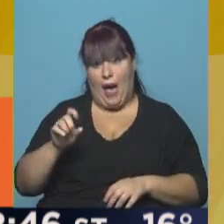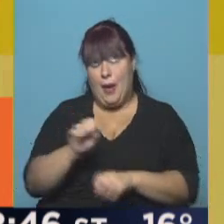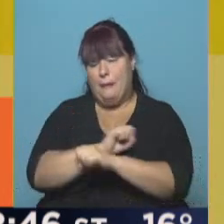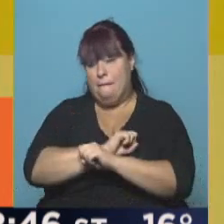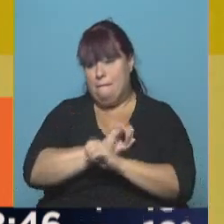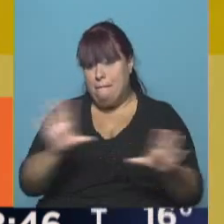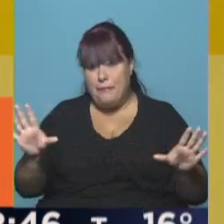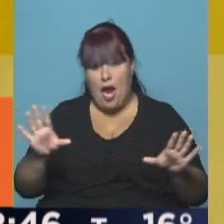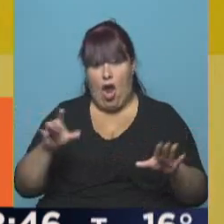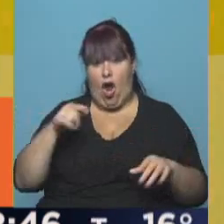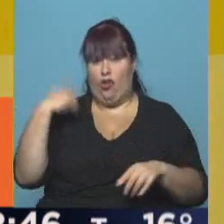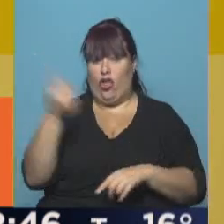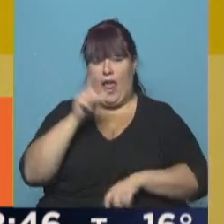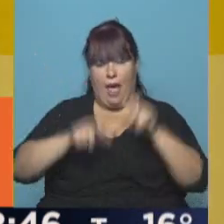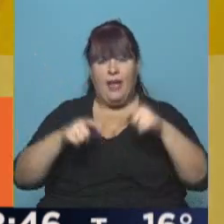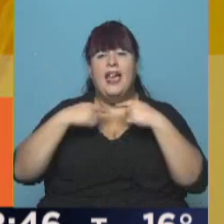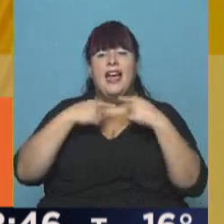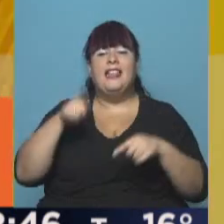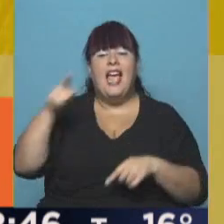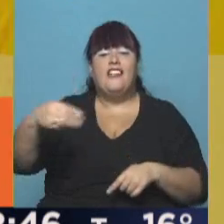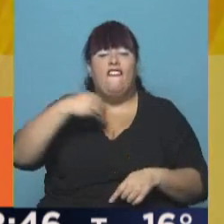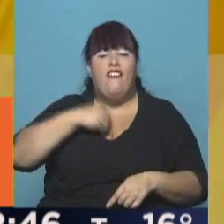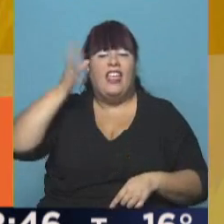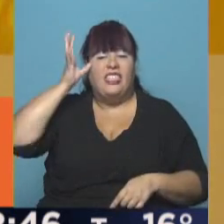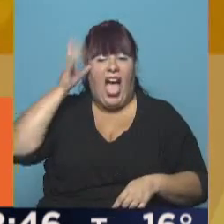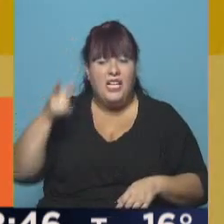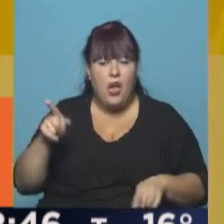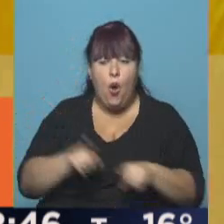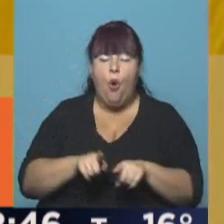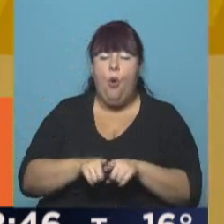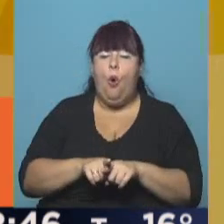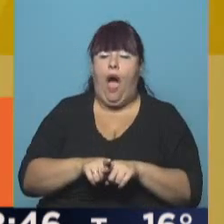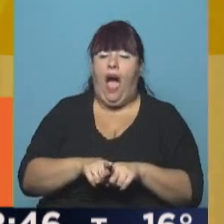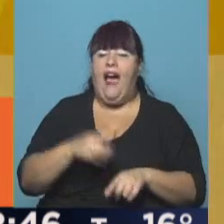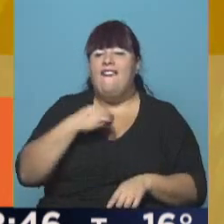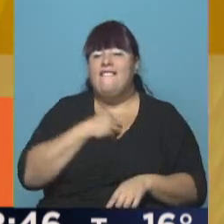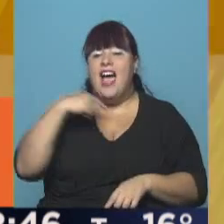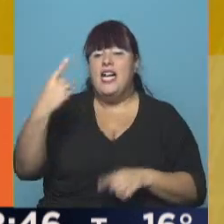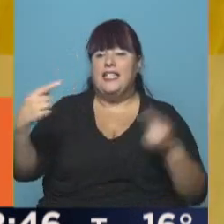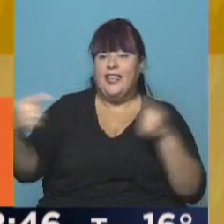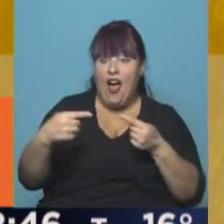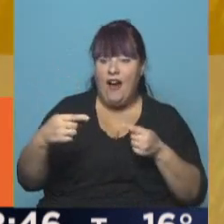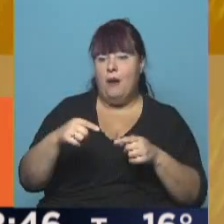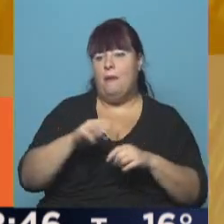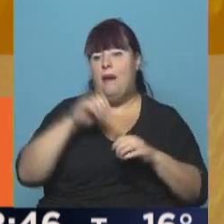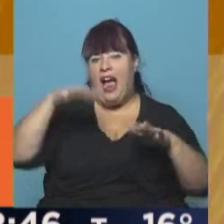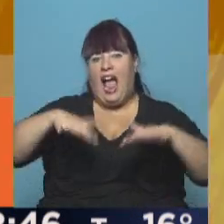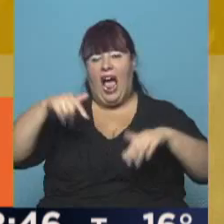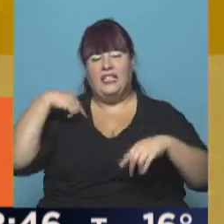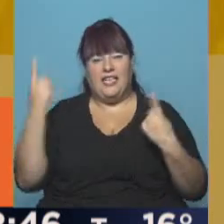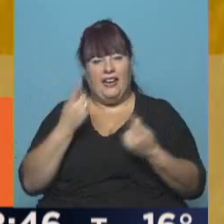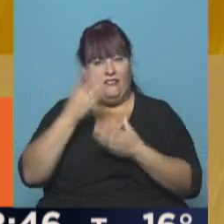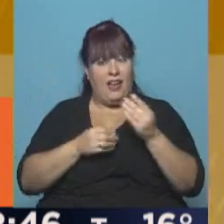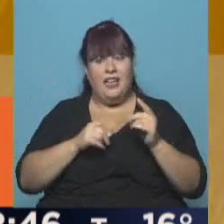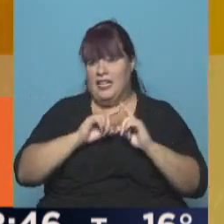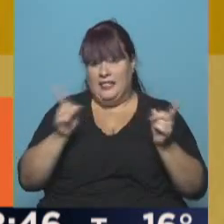efecto inmediato en el resto de la gente. Grita, es hincha de Talleres, como ser hincha de un equipo contrario y estar en la tribuna equivocada,